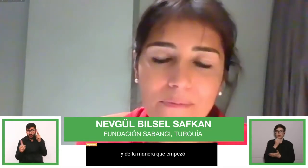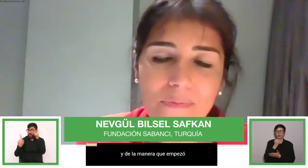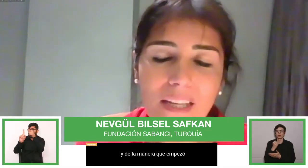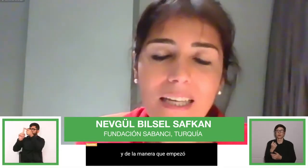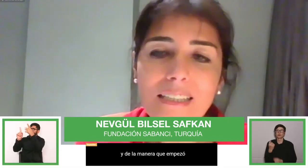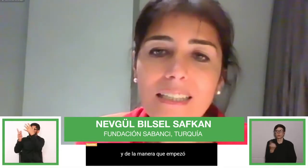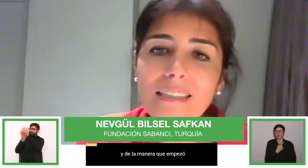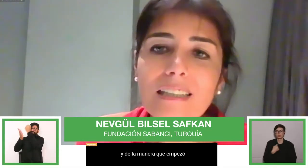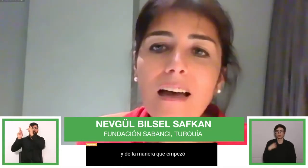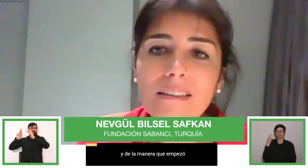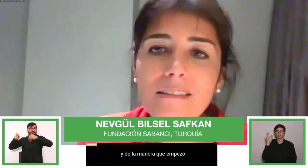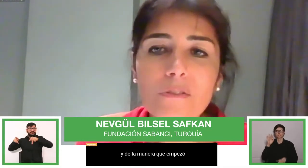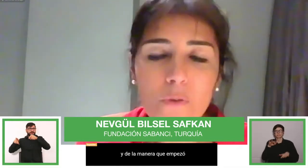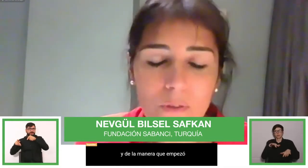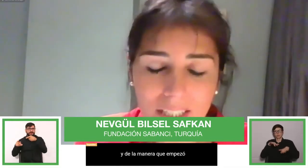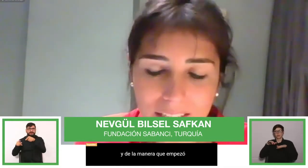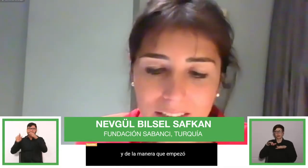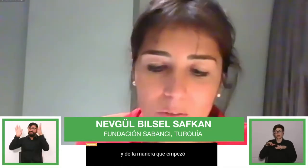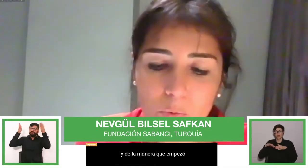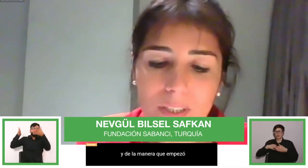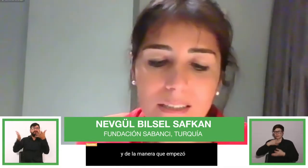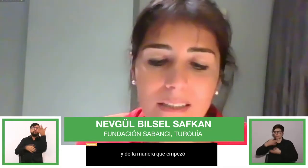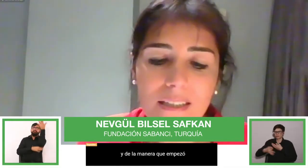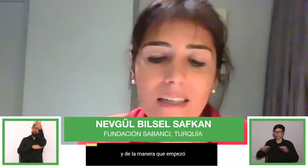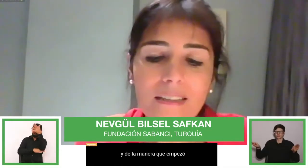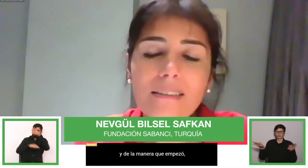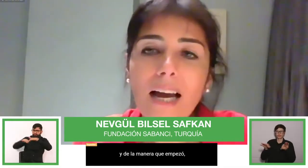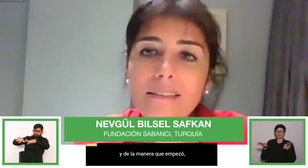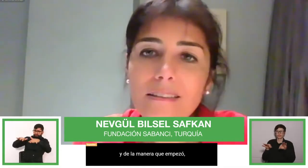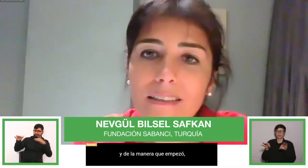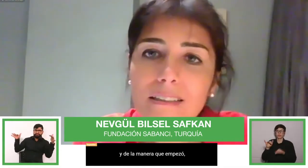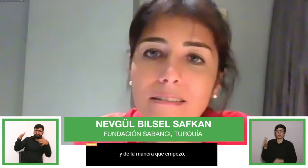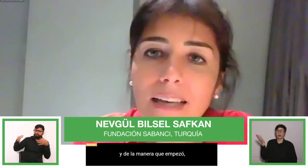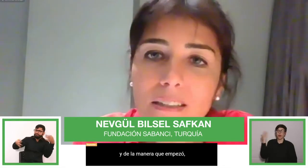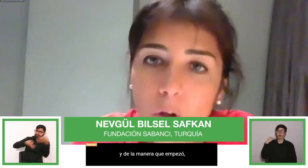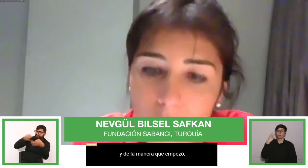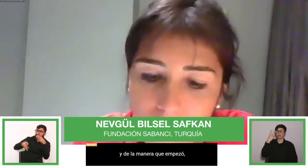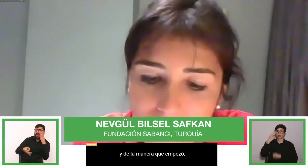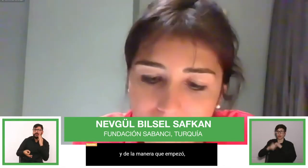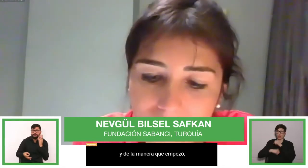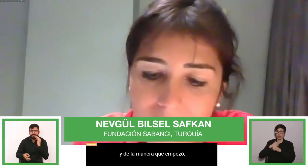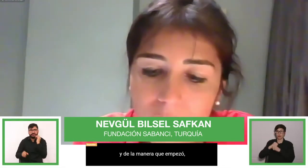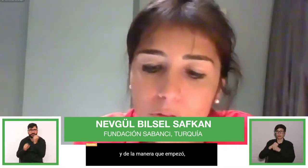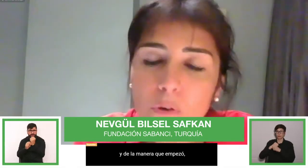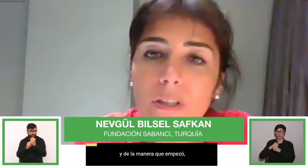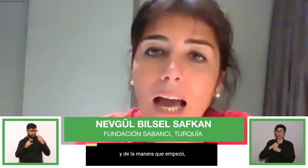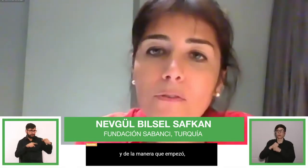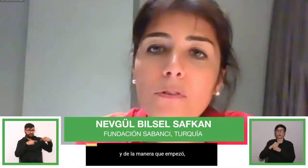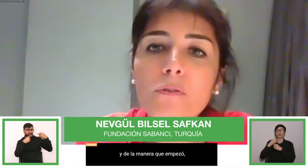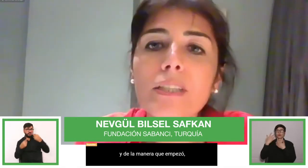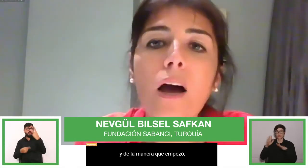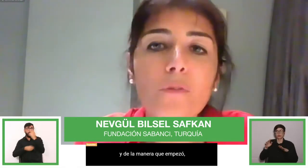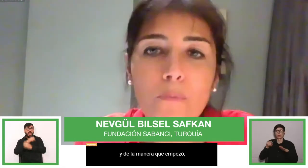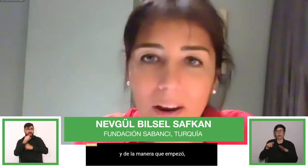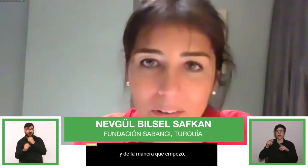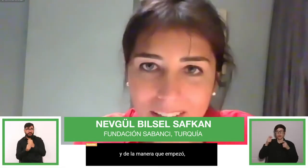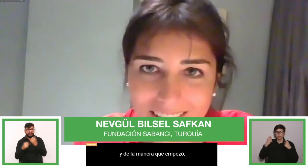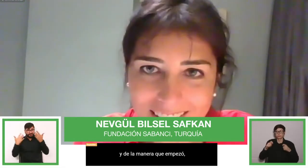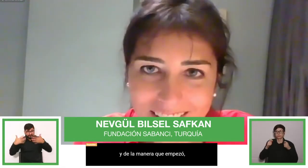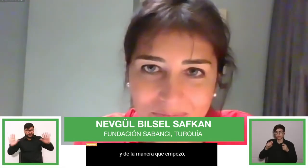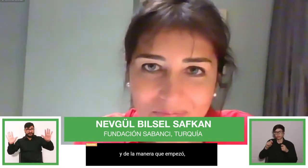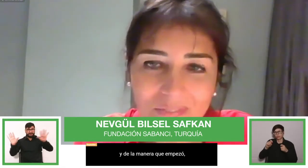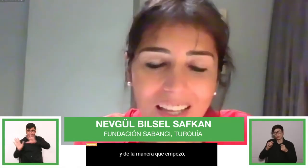nuestro seminario de filantropía tradicional en Turquía, y desde hace 2 años hemos estado organizándolo con el título